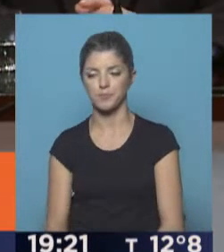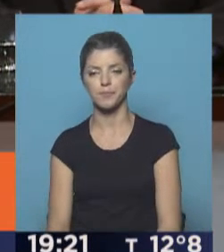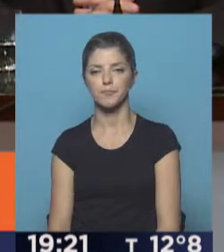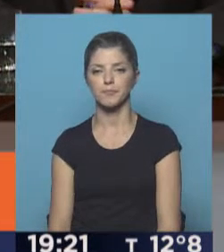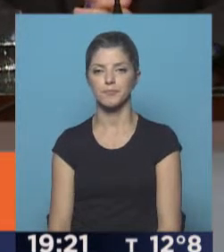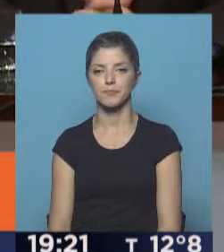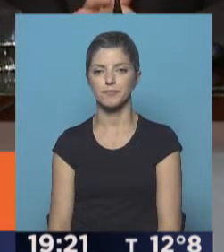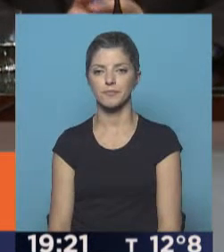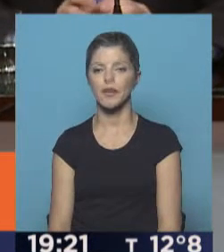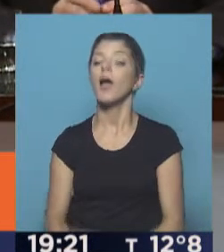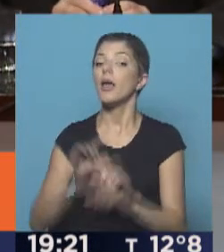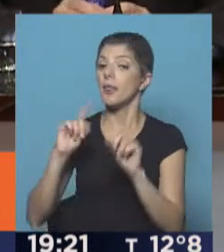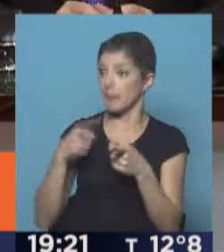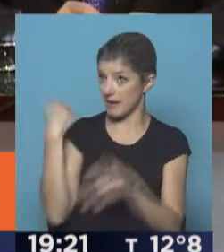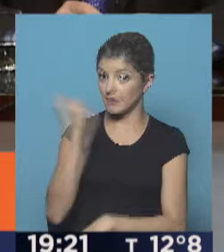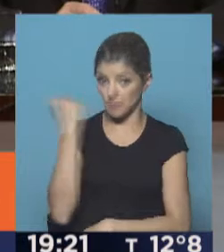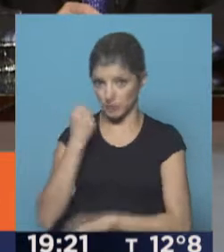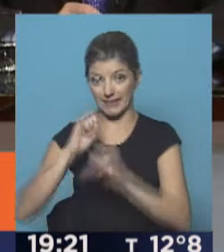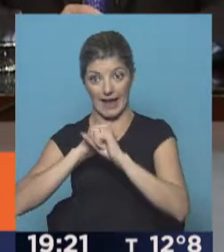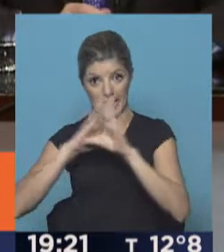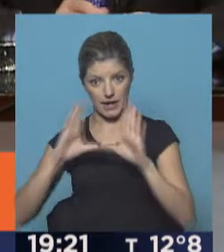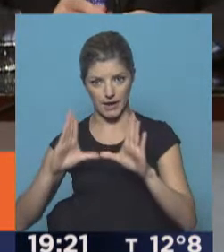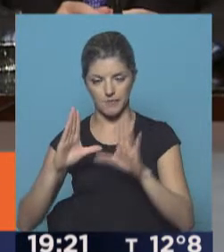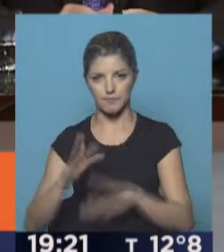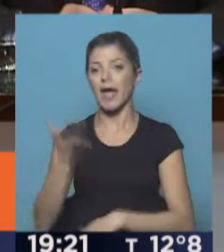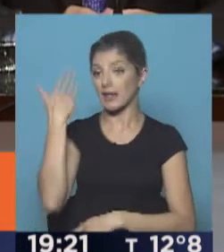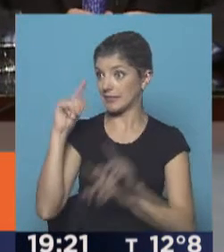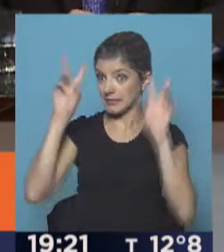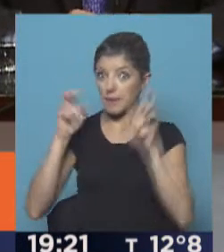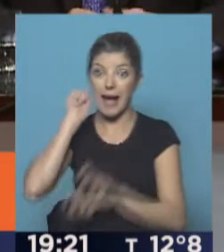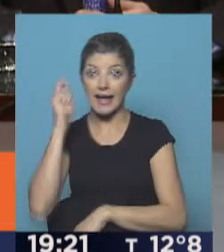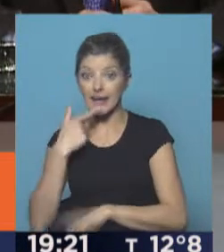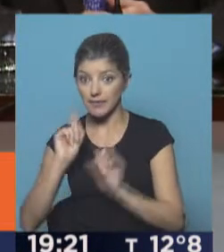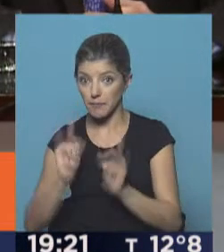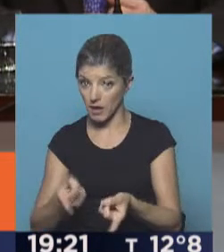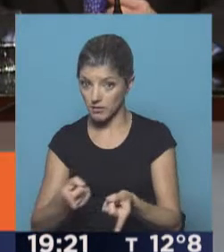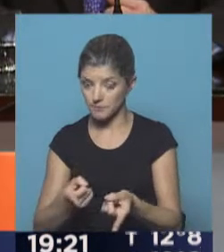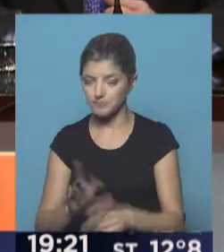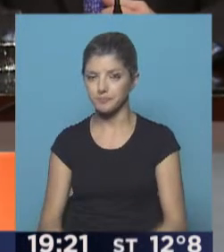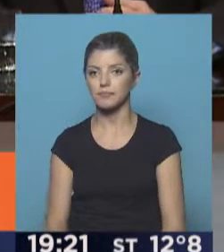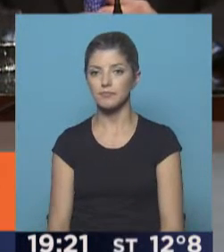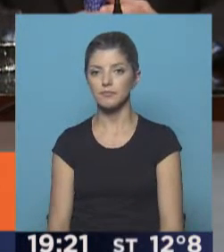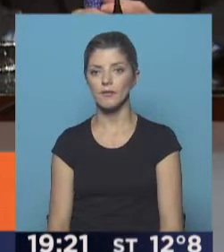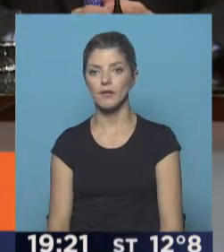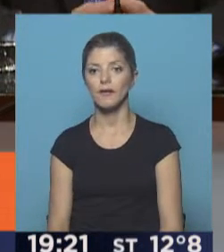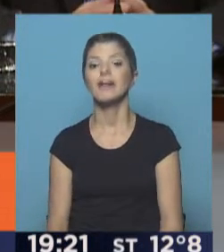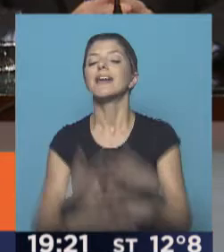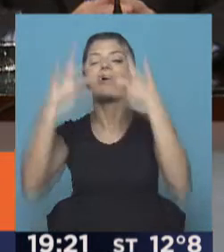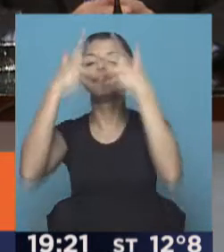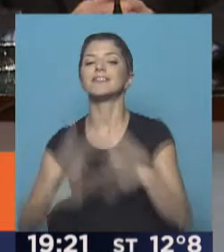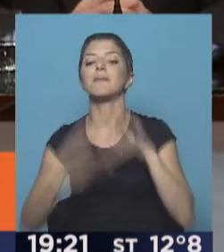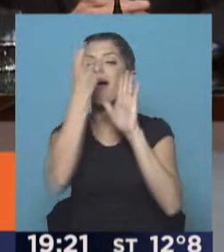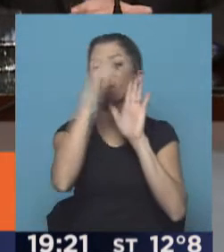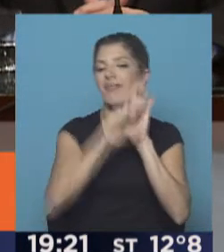resaltar, igual en general también en el caso de lo que hablamos con el gas, que es la profunda desigualdad del sistema tarifario